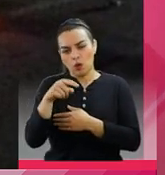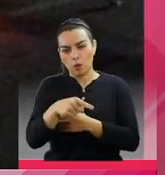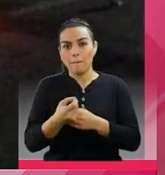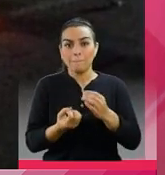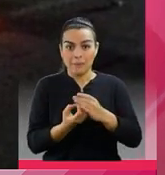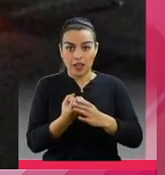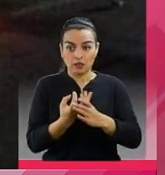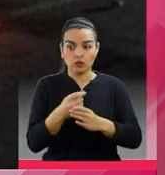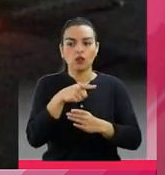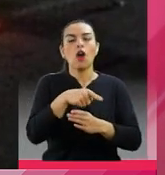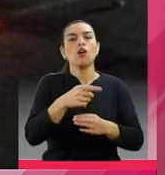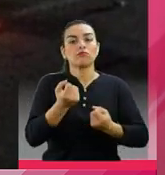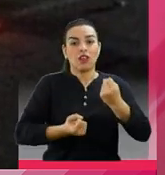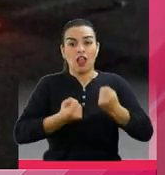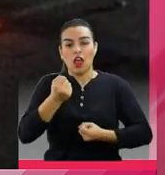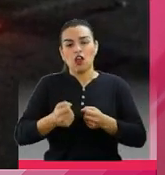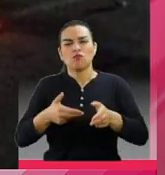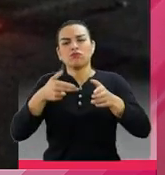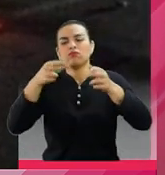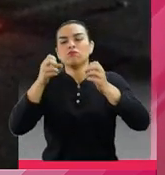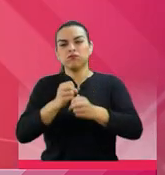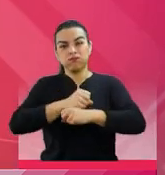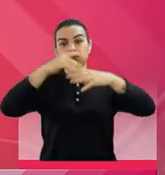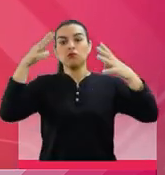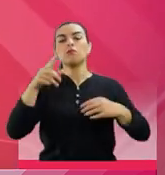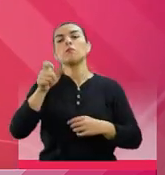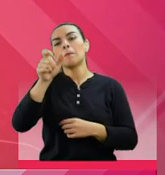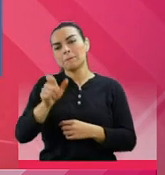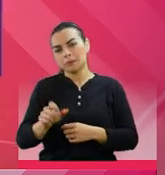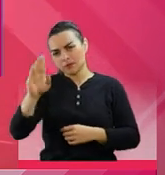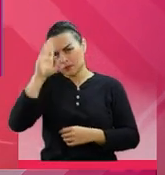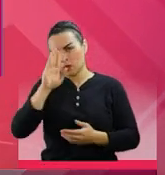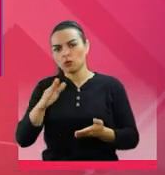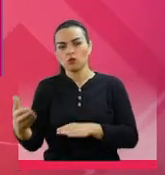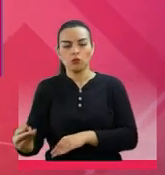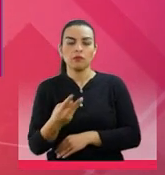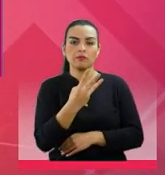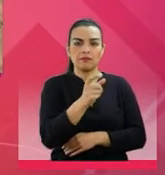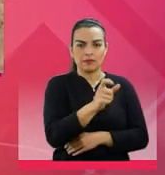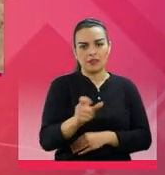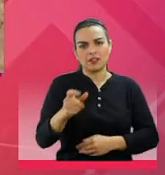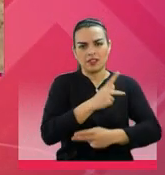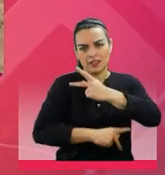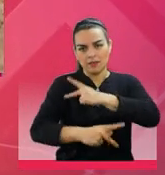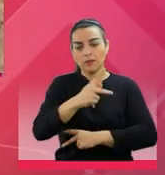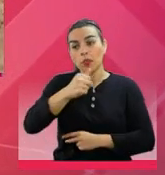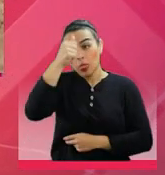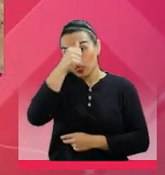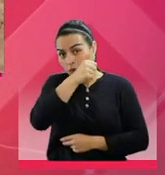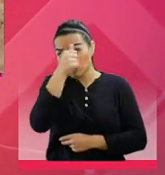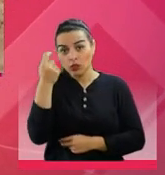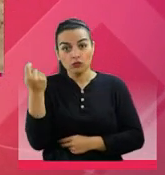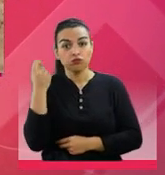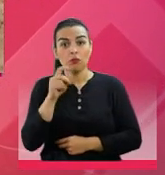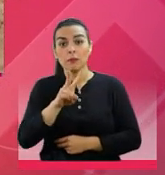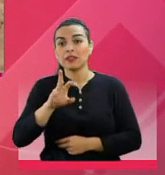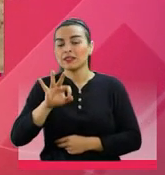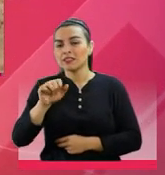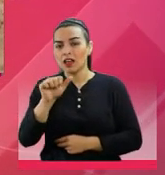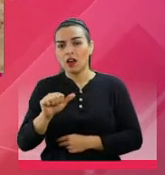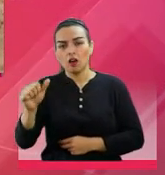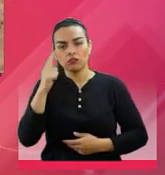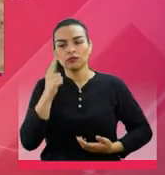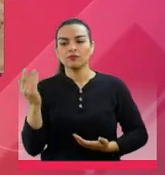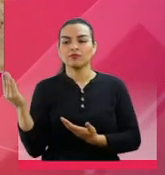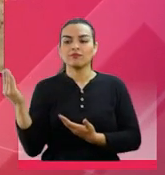llamas, provocando la muerte de un uniformado y 3 heridos. El domingo 23 de agosto, en Venecia, Antioquia, otra masacre dejó 3 muertos y 1